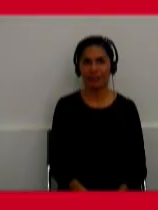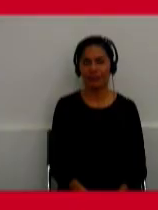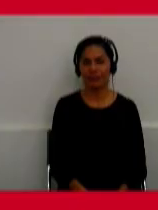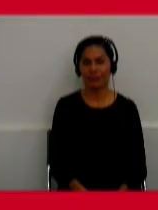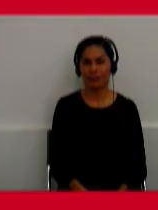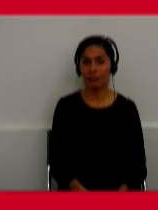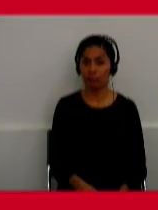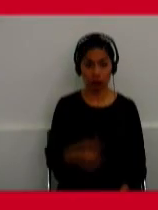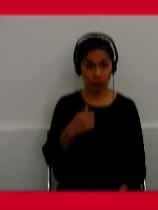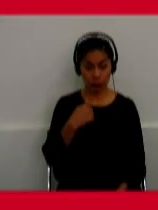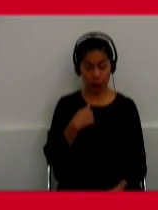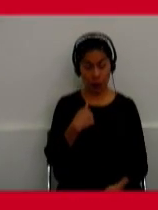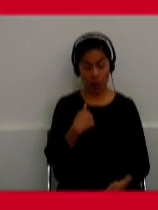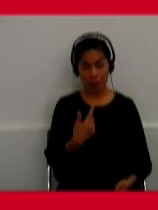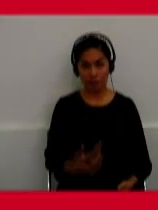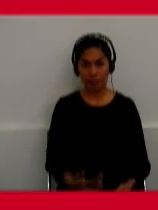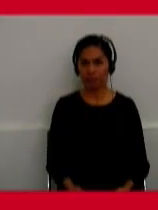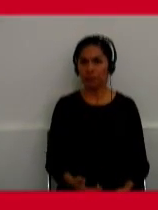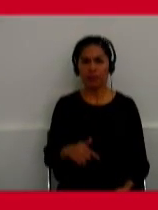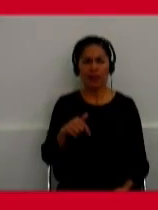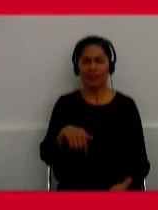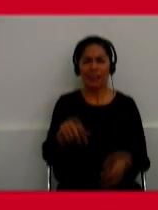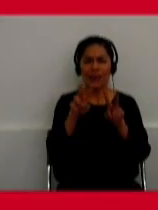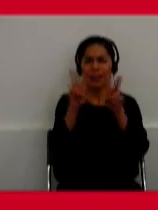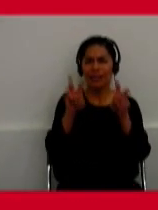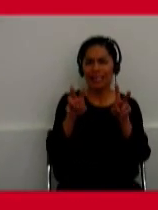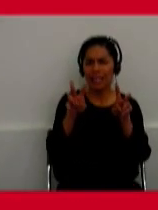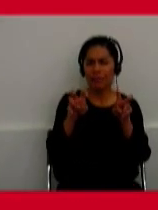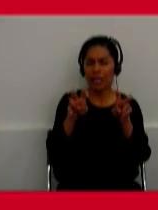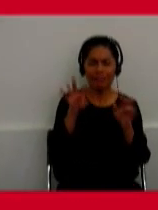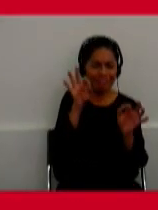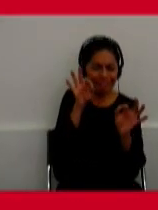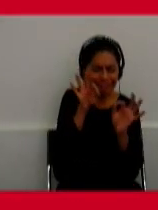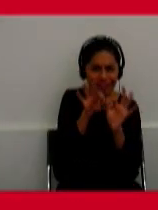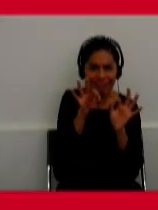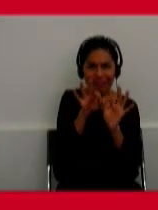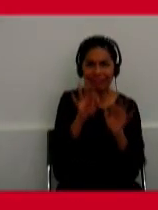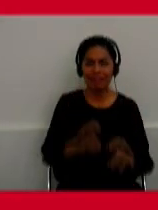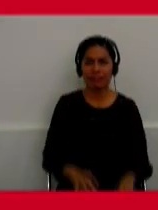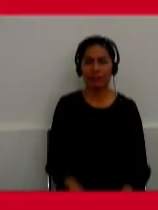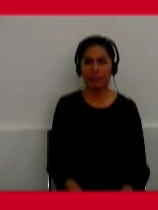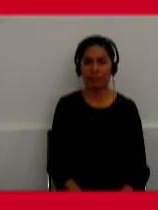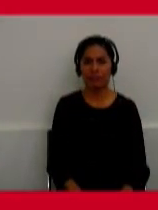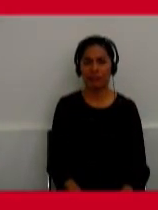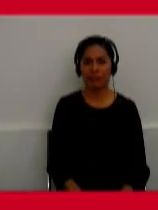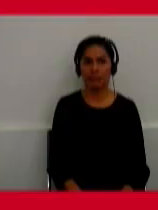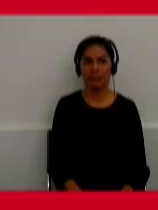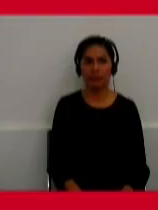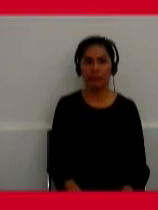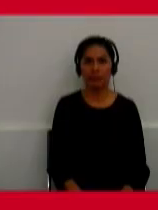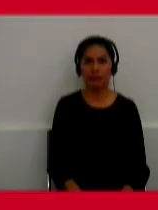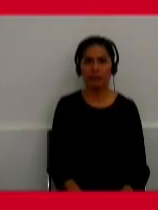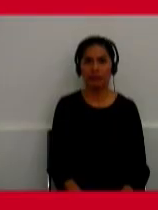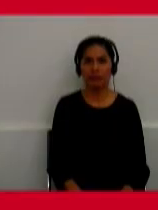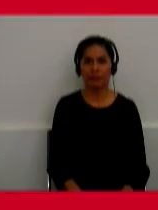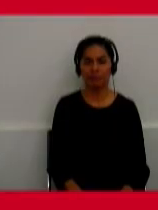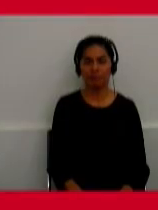Yo he traído un tema específico, básicamente cómo